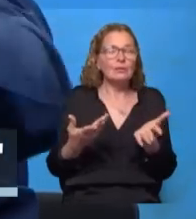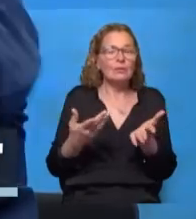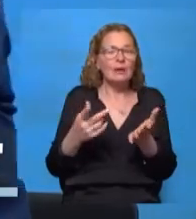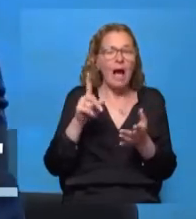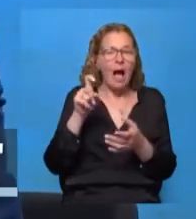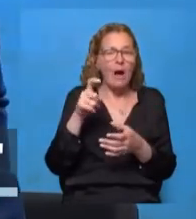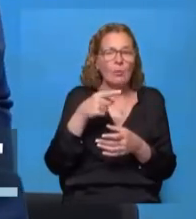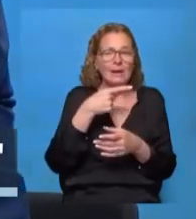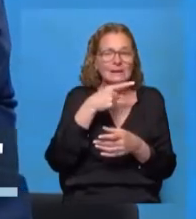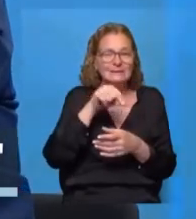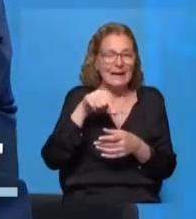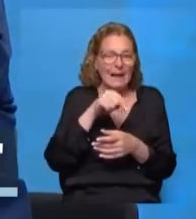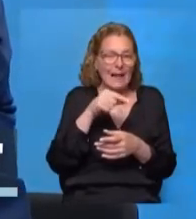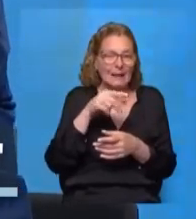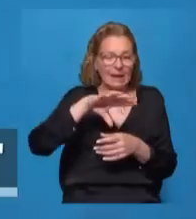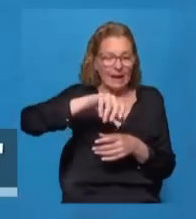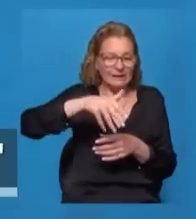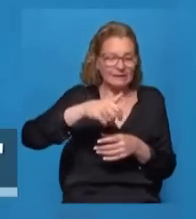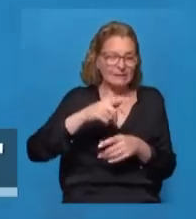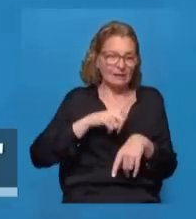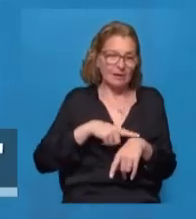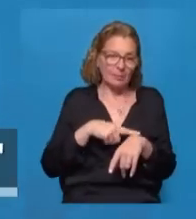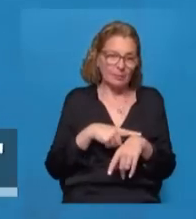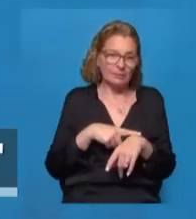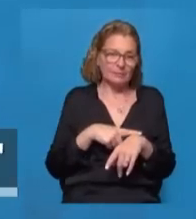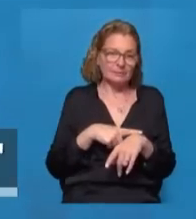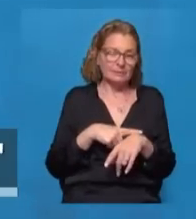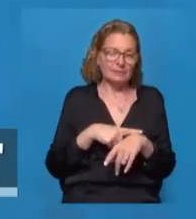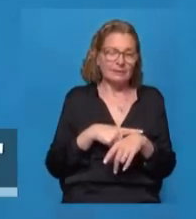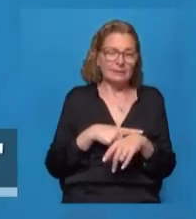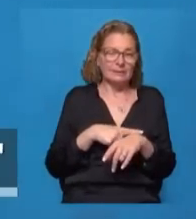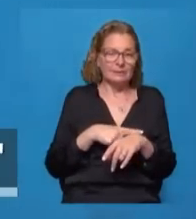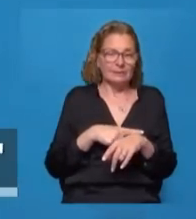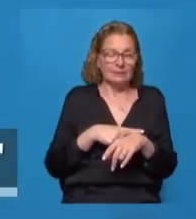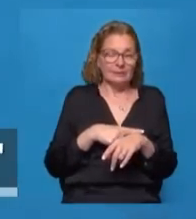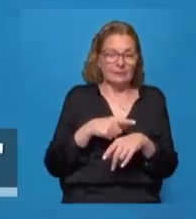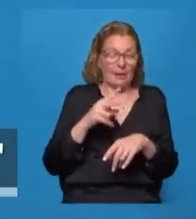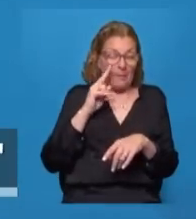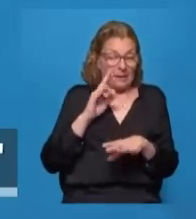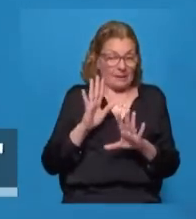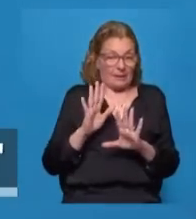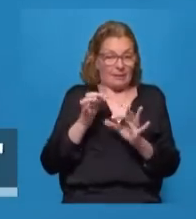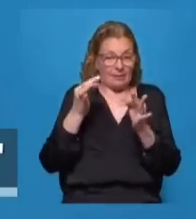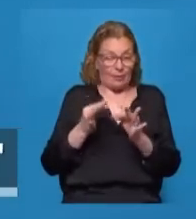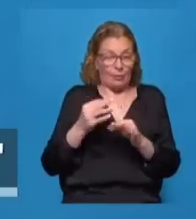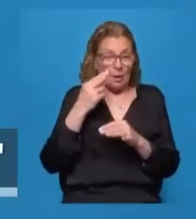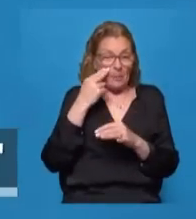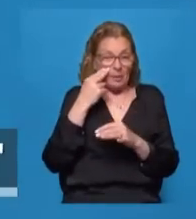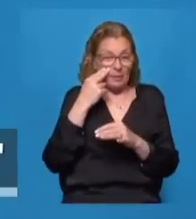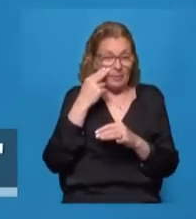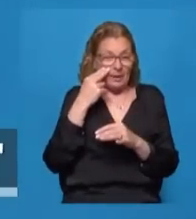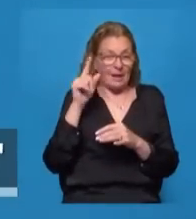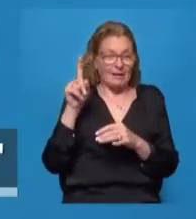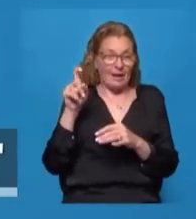aguasalada de la canilla durante un tiempo Bueno creo que si uno mira seguramente el la crisis